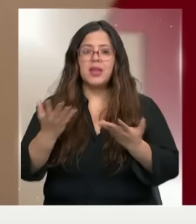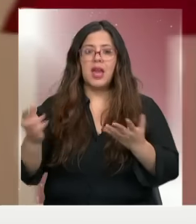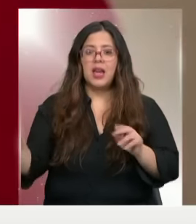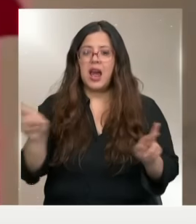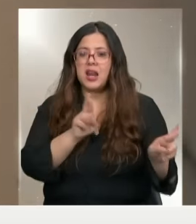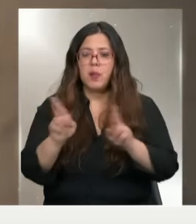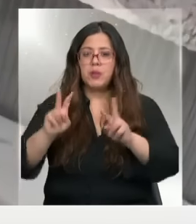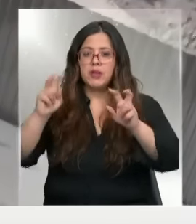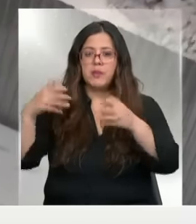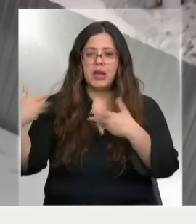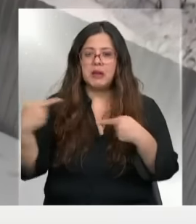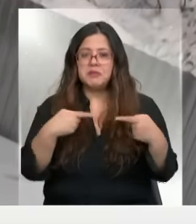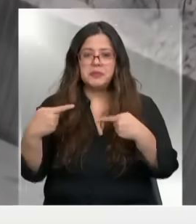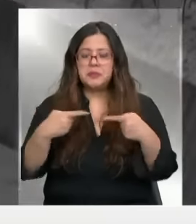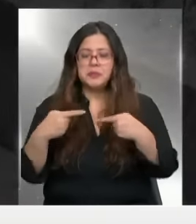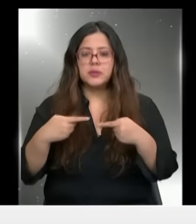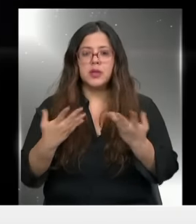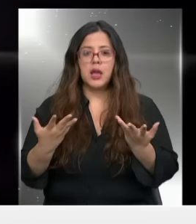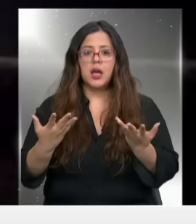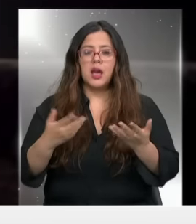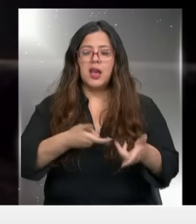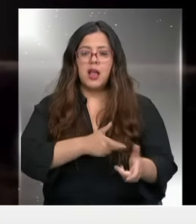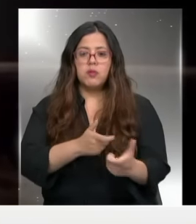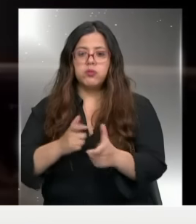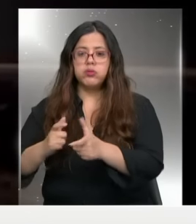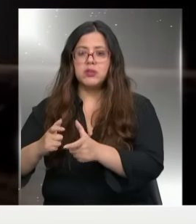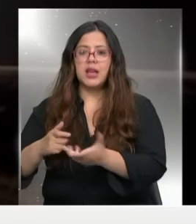las hostilidades en la guerra de Ucrania.